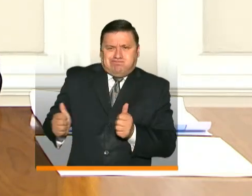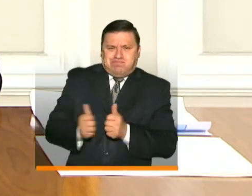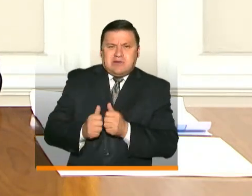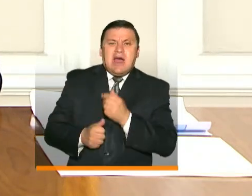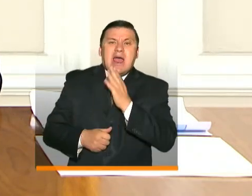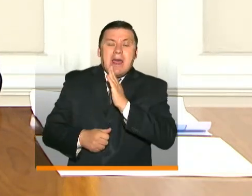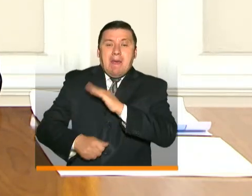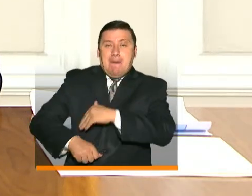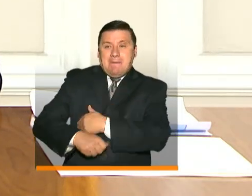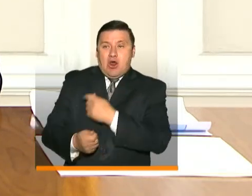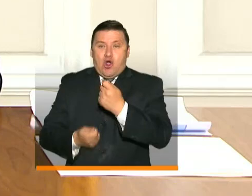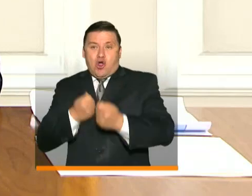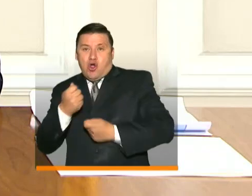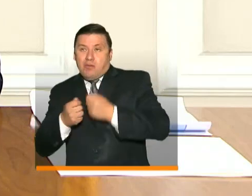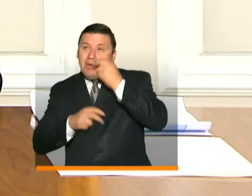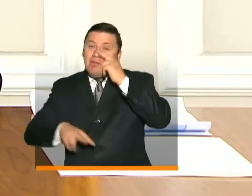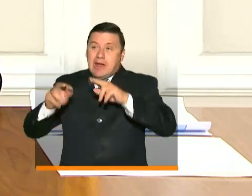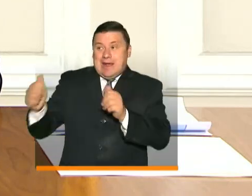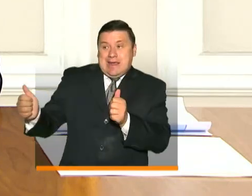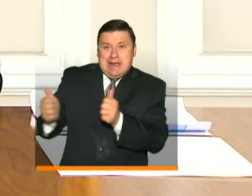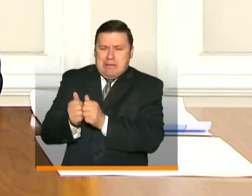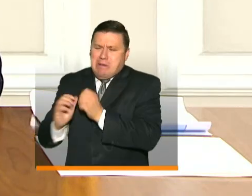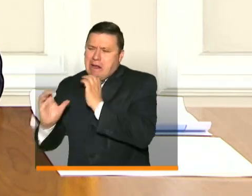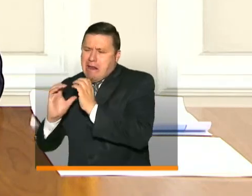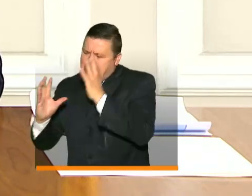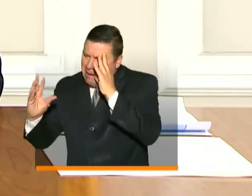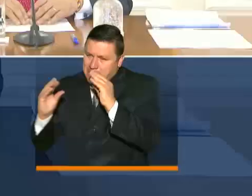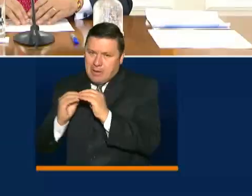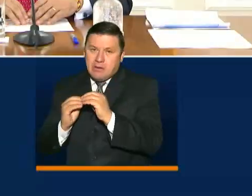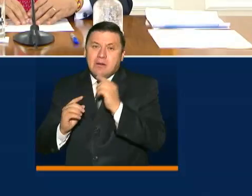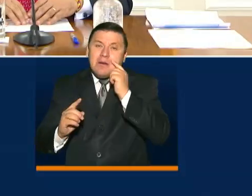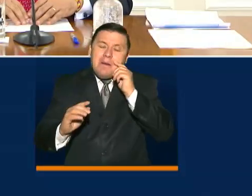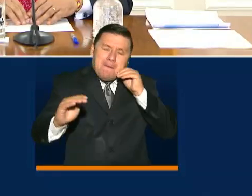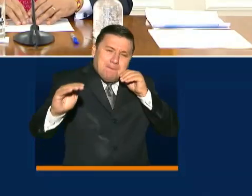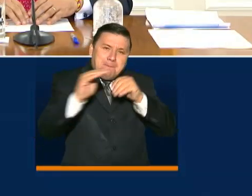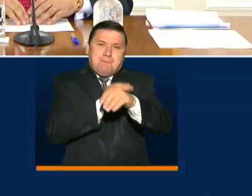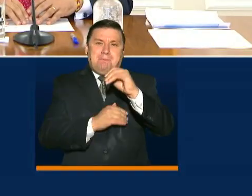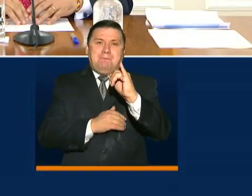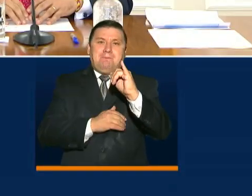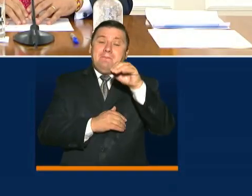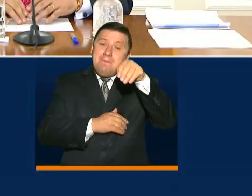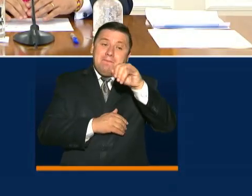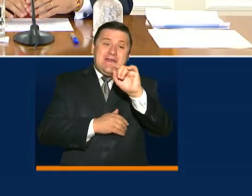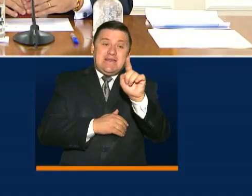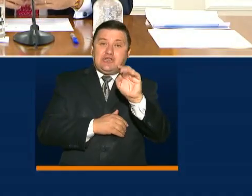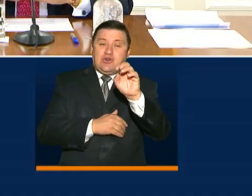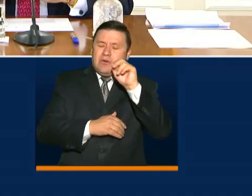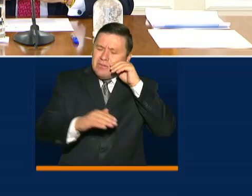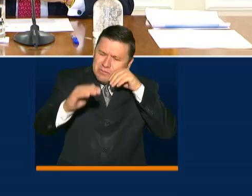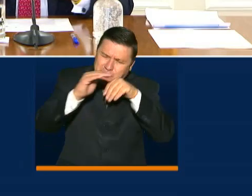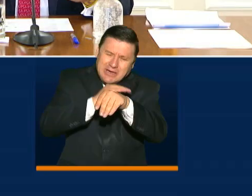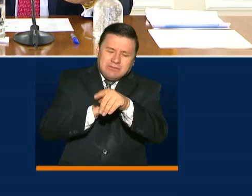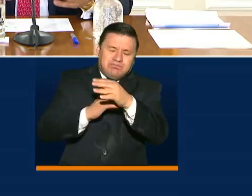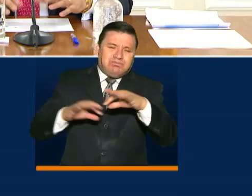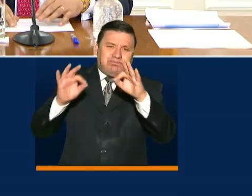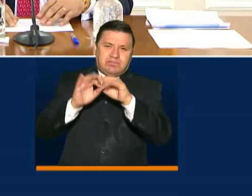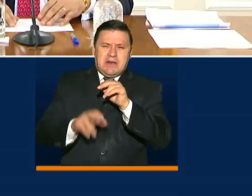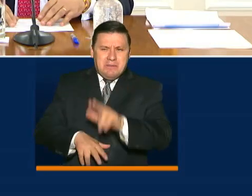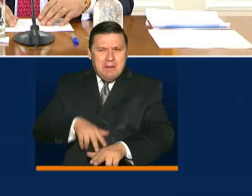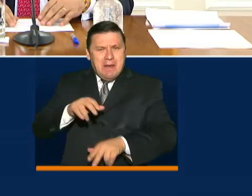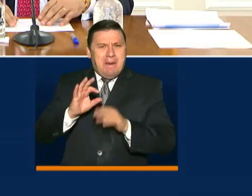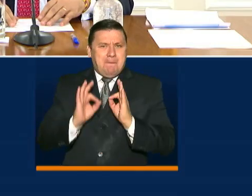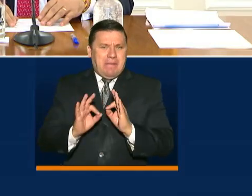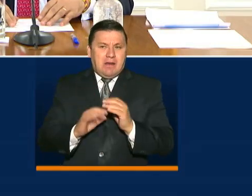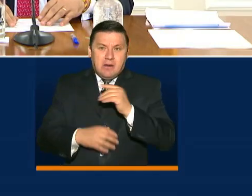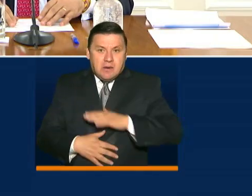el Ministerio de Comercio, Industria y Turismo para que tengamos una misión de internacionalización que nos permita a nosotros dar saltos muy importantes